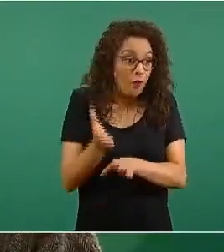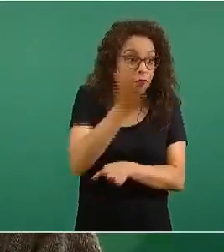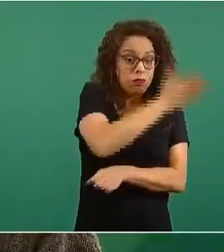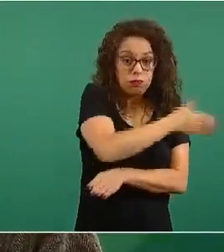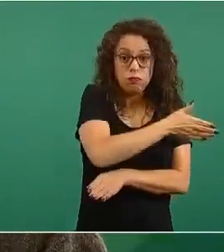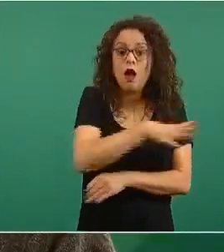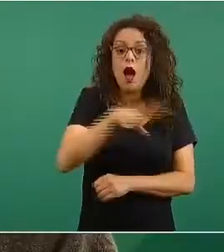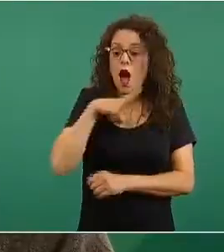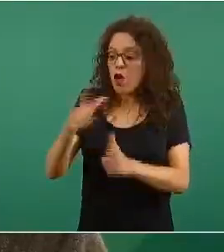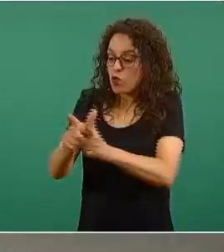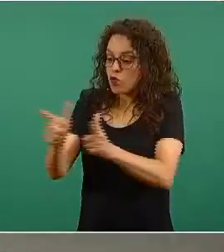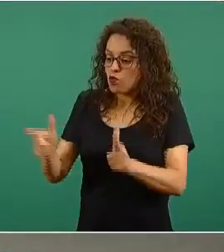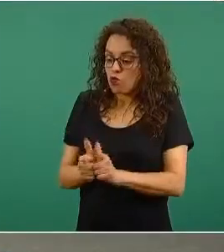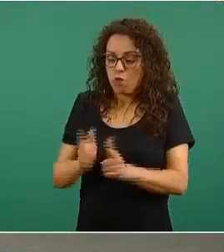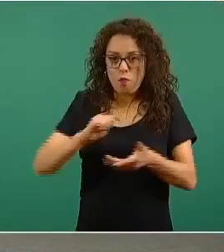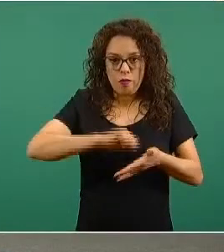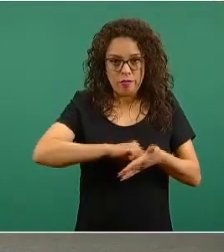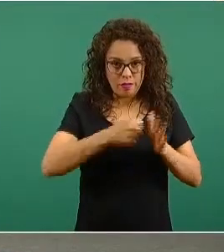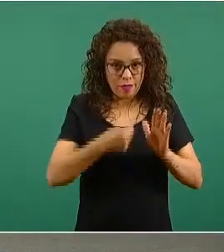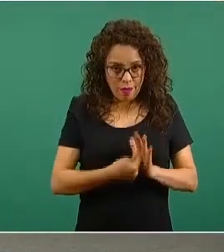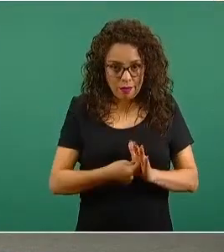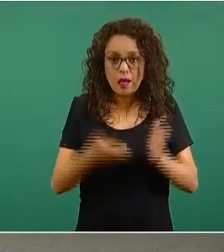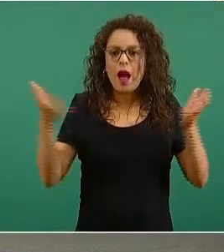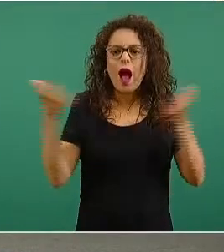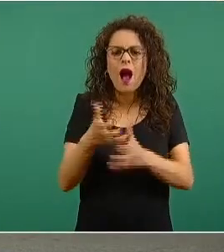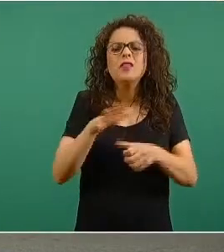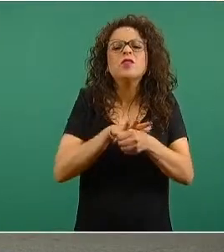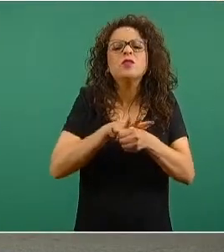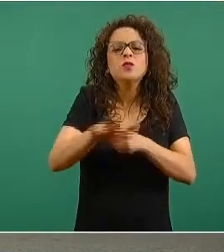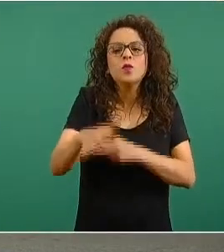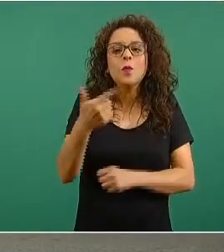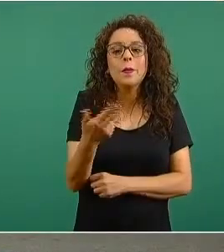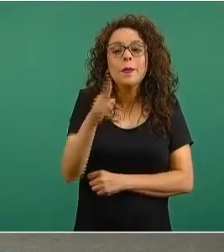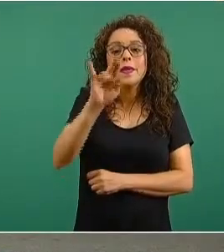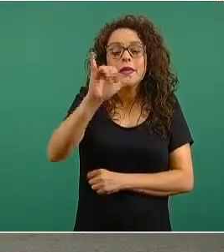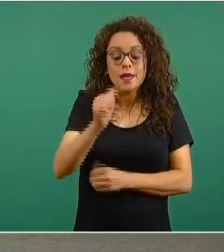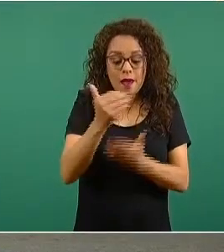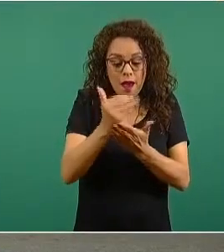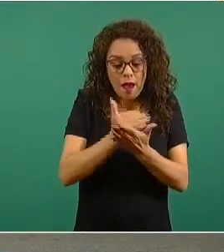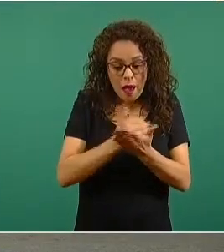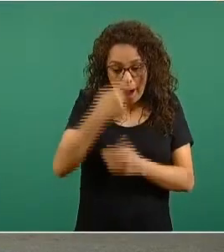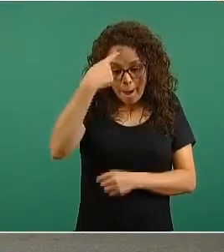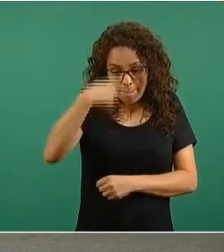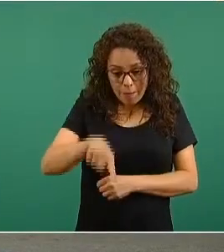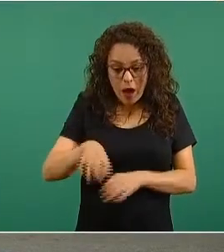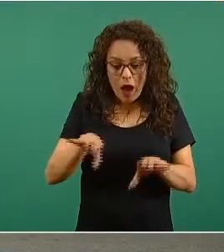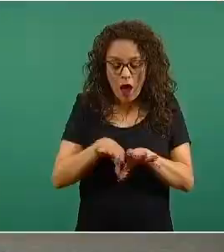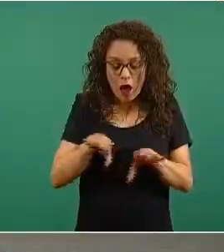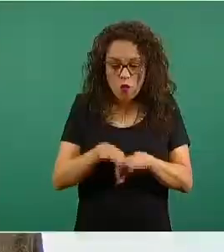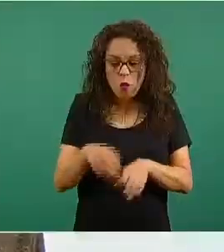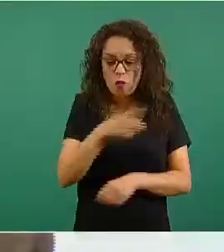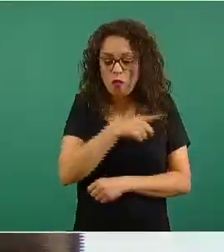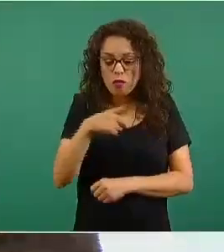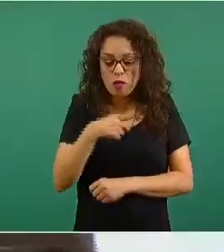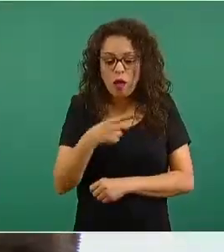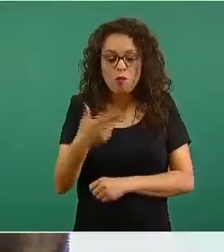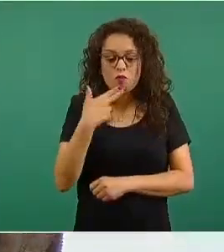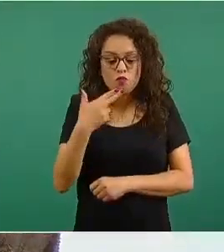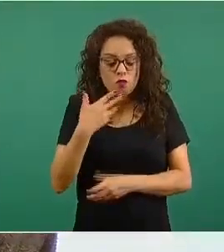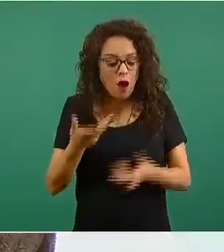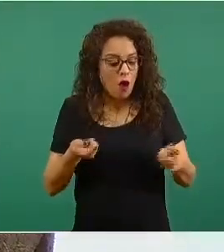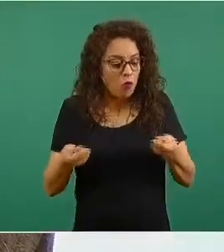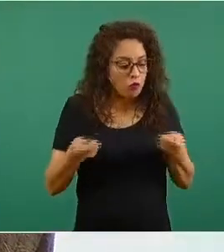grupo técnico que por un lado hizo la guía para el manejo de cadáveres y por otro lado hay un